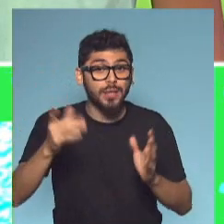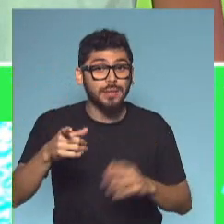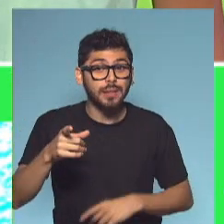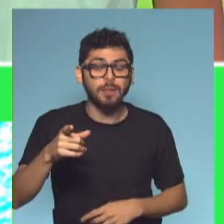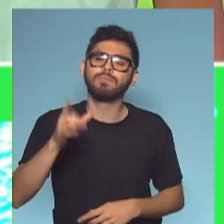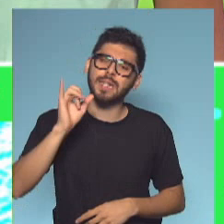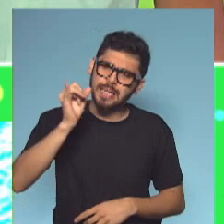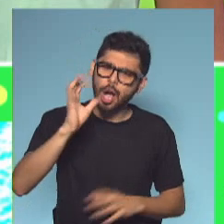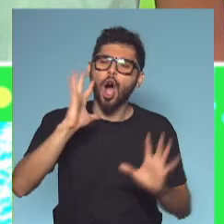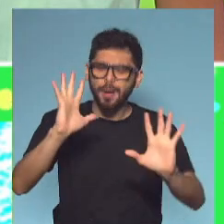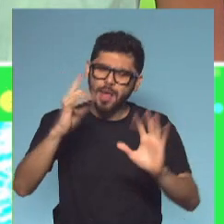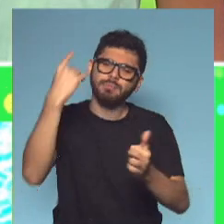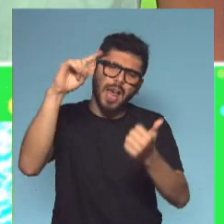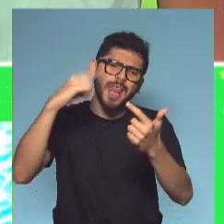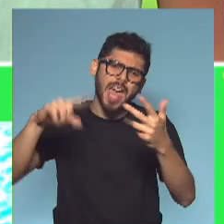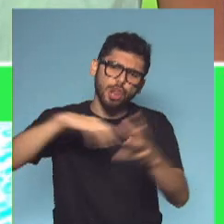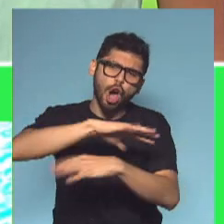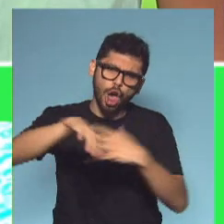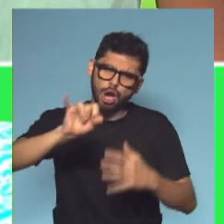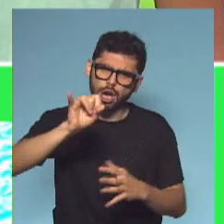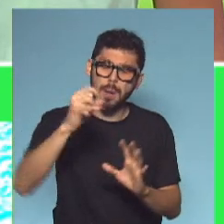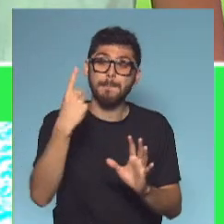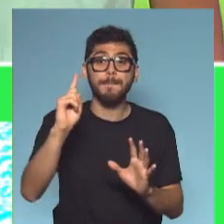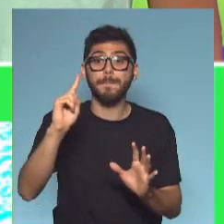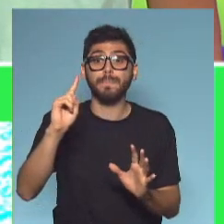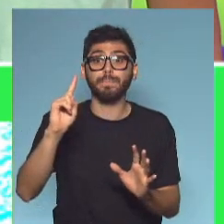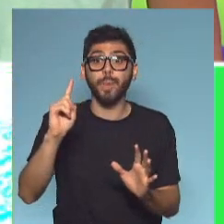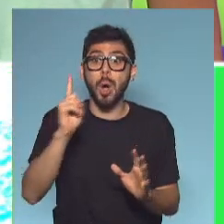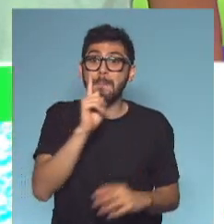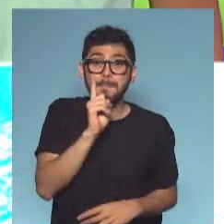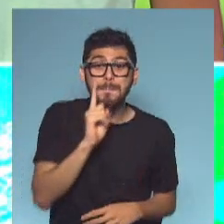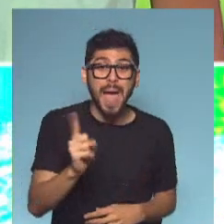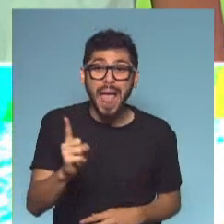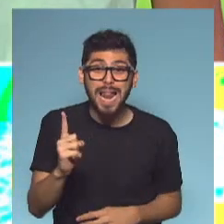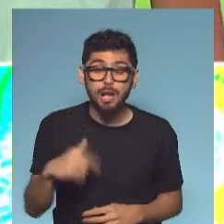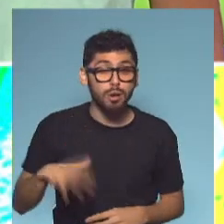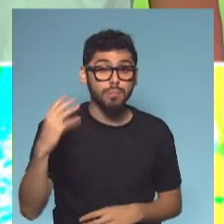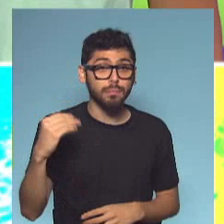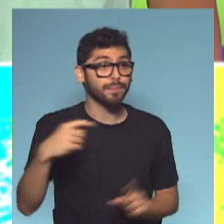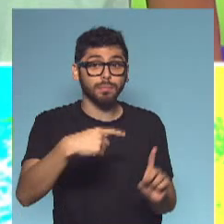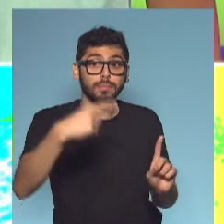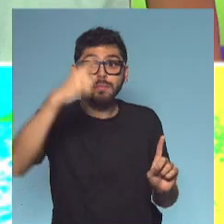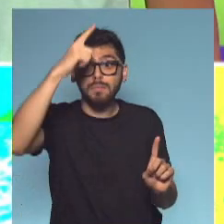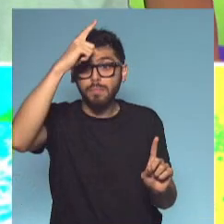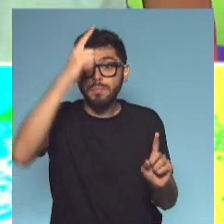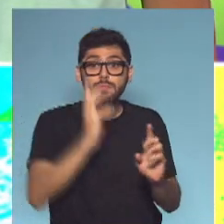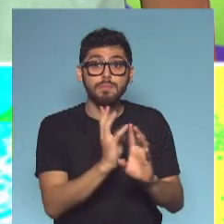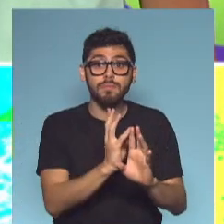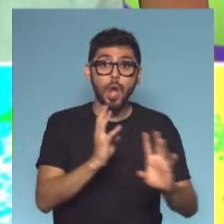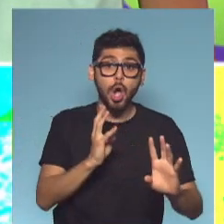Sí, obviamente hay de todo, pero realmente la violencia, el peligro se desata cuando la policía... ¿Y qué es de